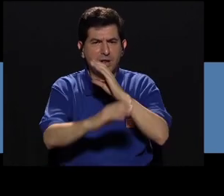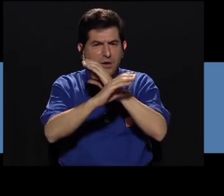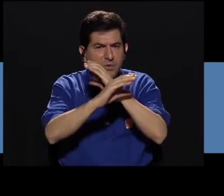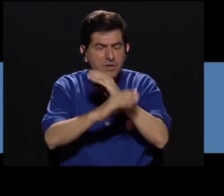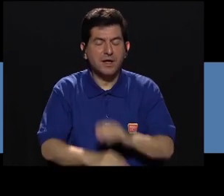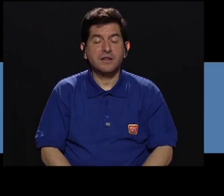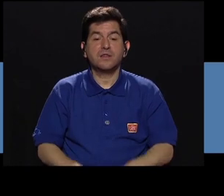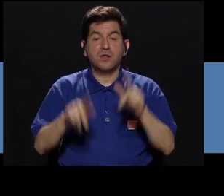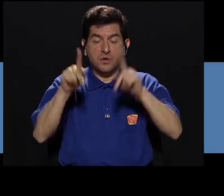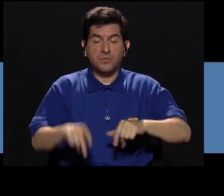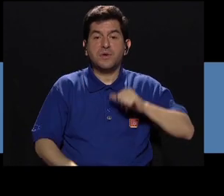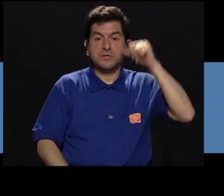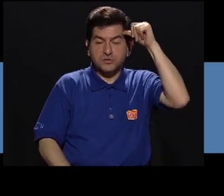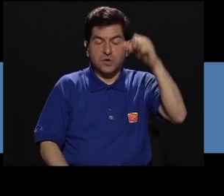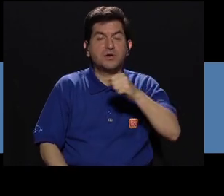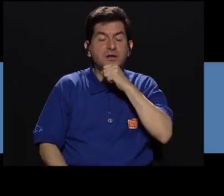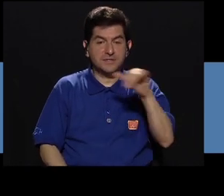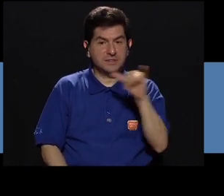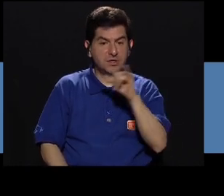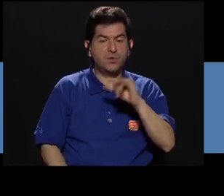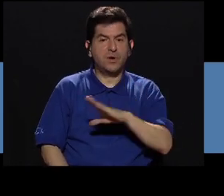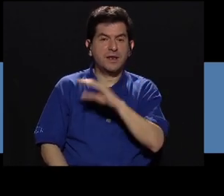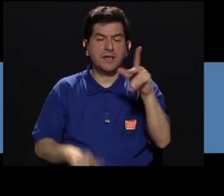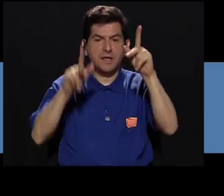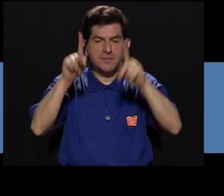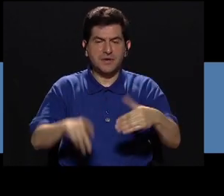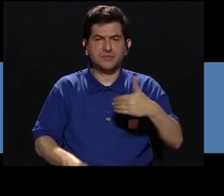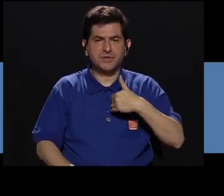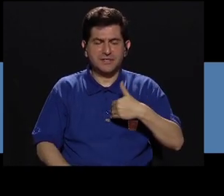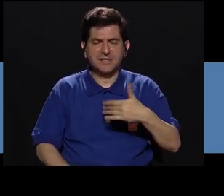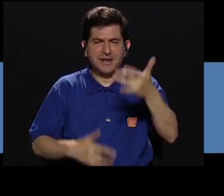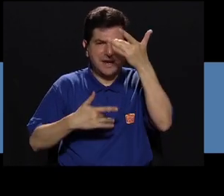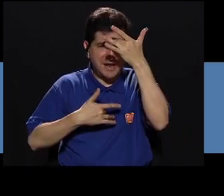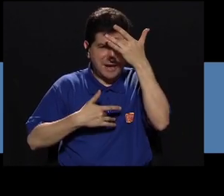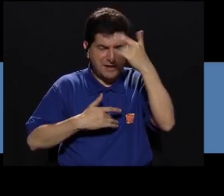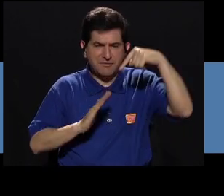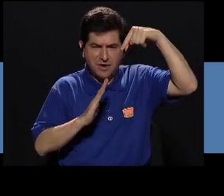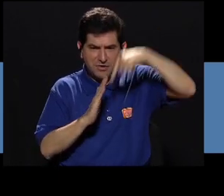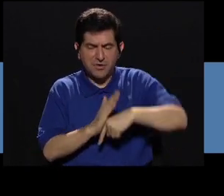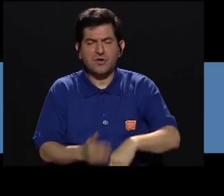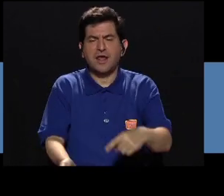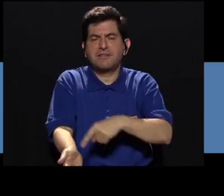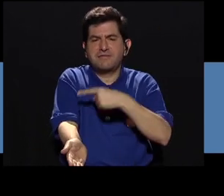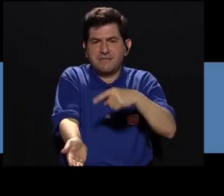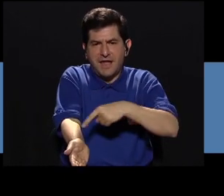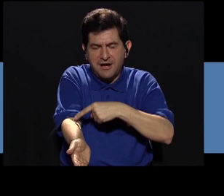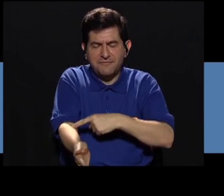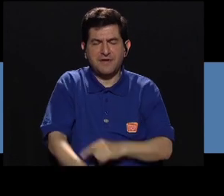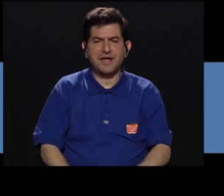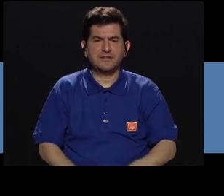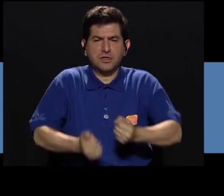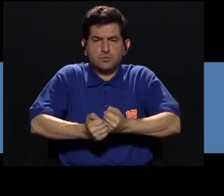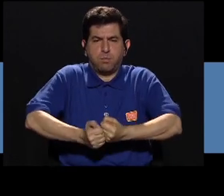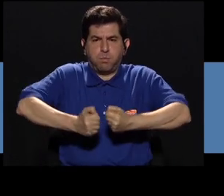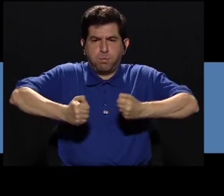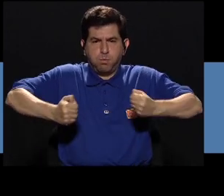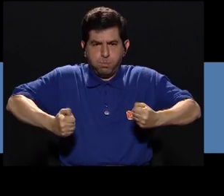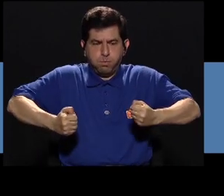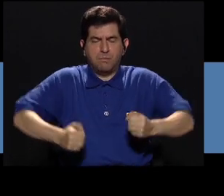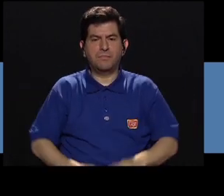en el caso de las personas adultos mayores también y en el caso de personas que tengan alguna patología de fondo como la diabetes como la obesidad